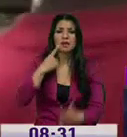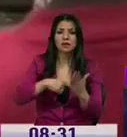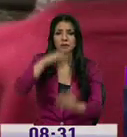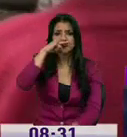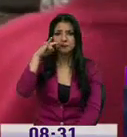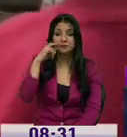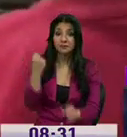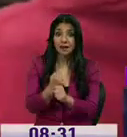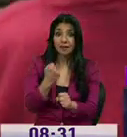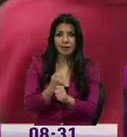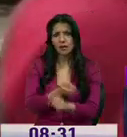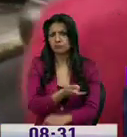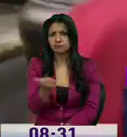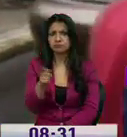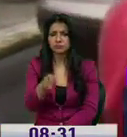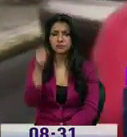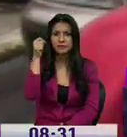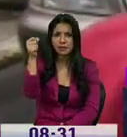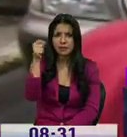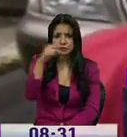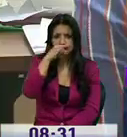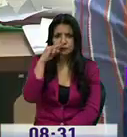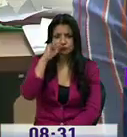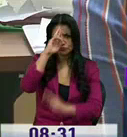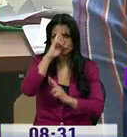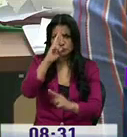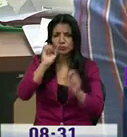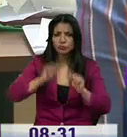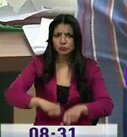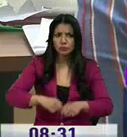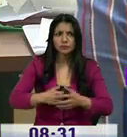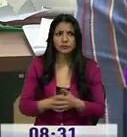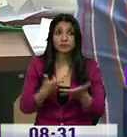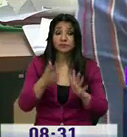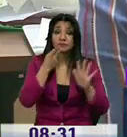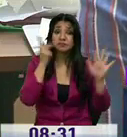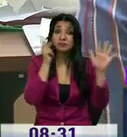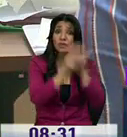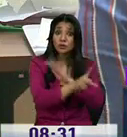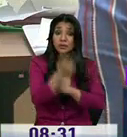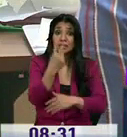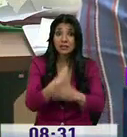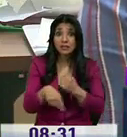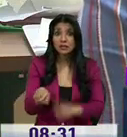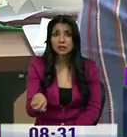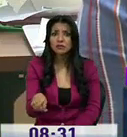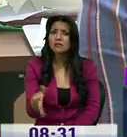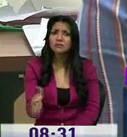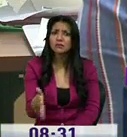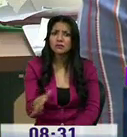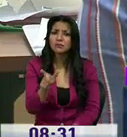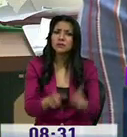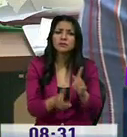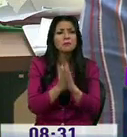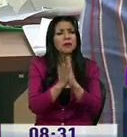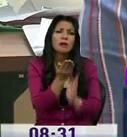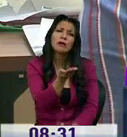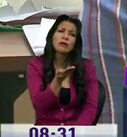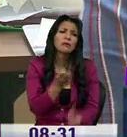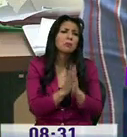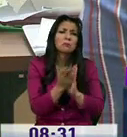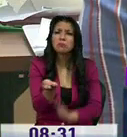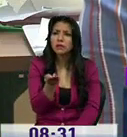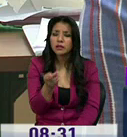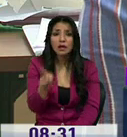infantil y las vulneraciones de los derechos de los niños. Han llegado denuncias que no son hijos ni de las personas que piden dinero en las